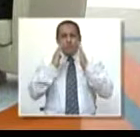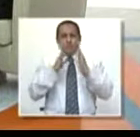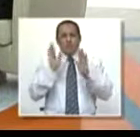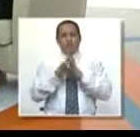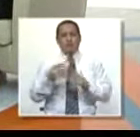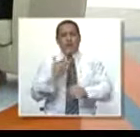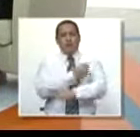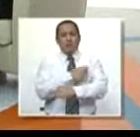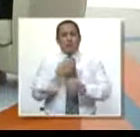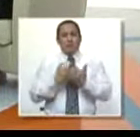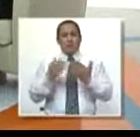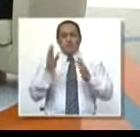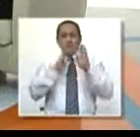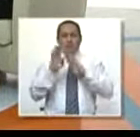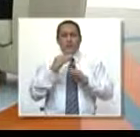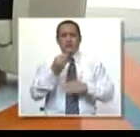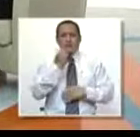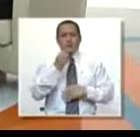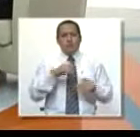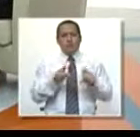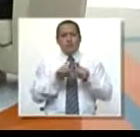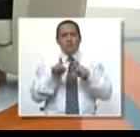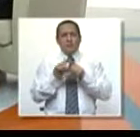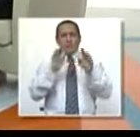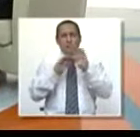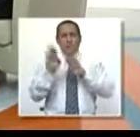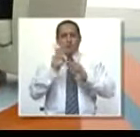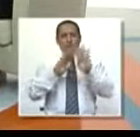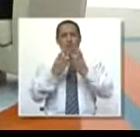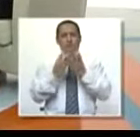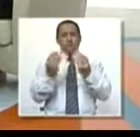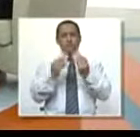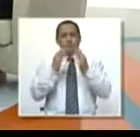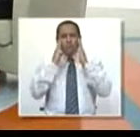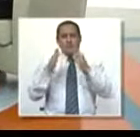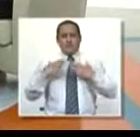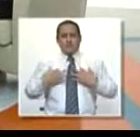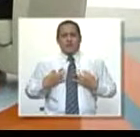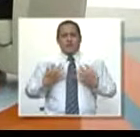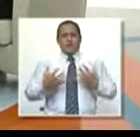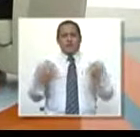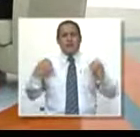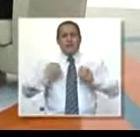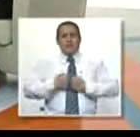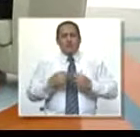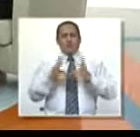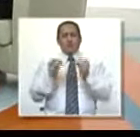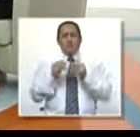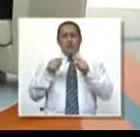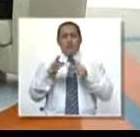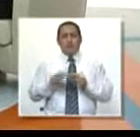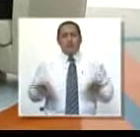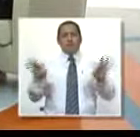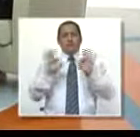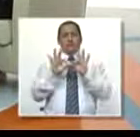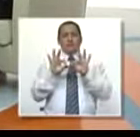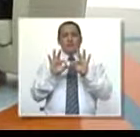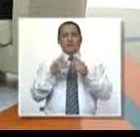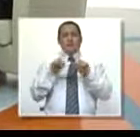preocupado de las vacunas nos hemos preocupado de la Alimentación nos hemos preocupado del vestido del abrigo etcétera es